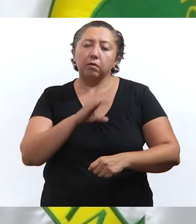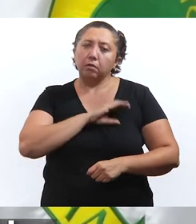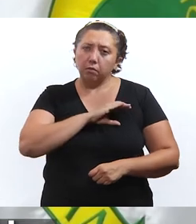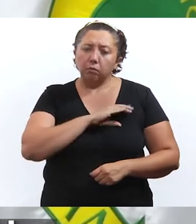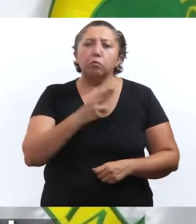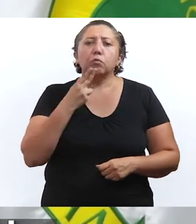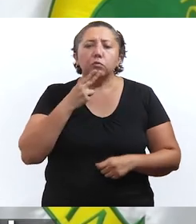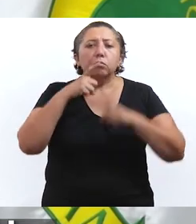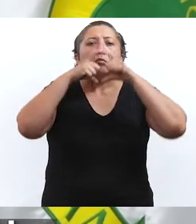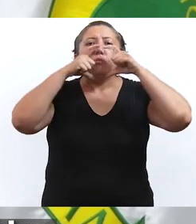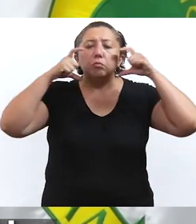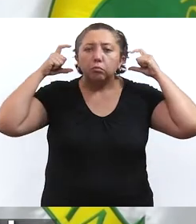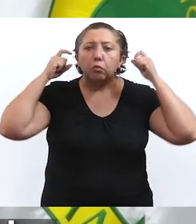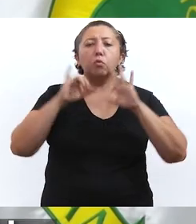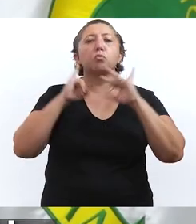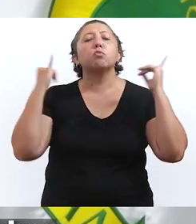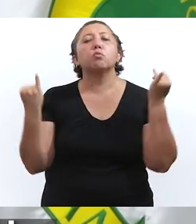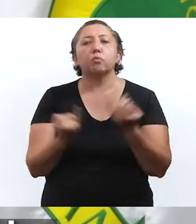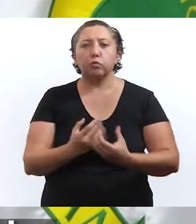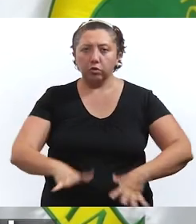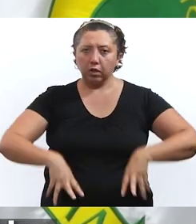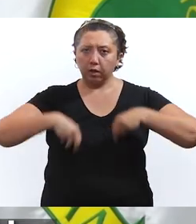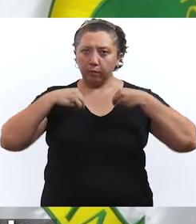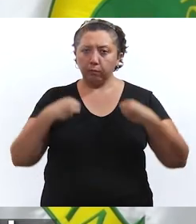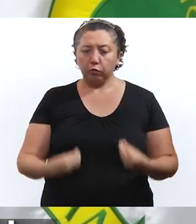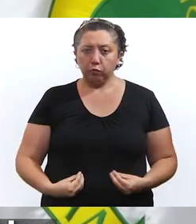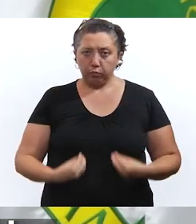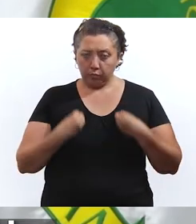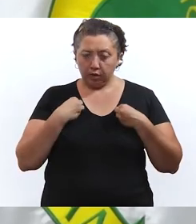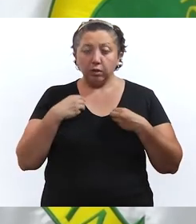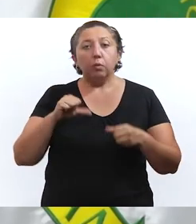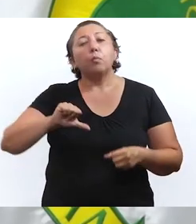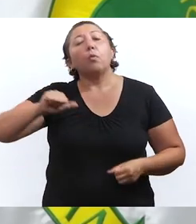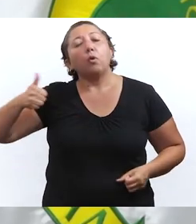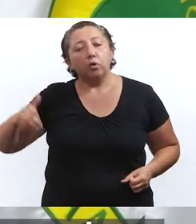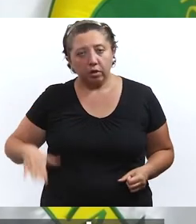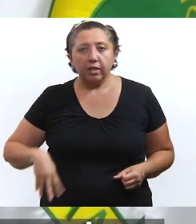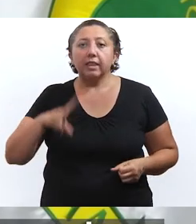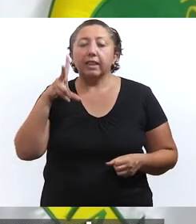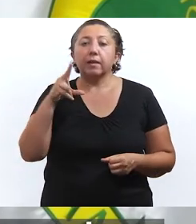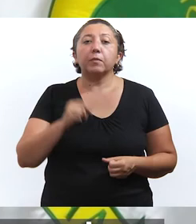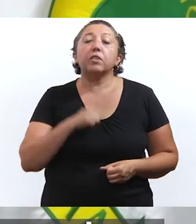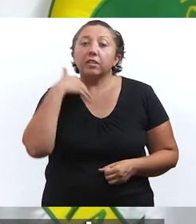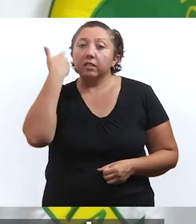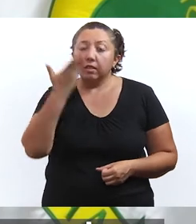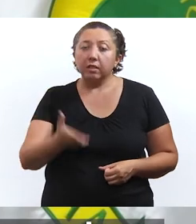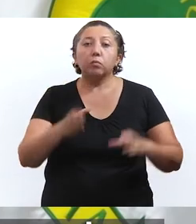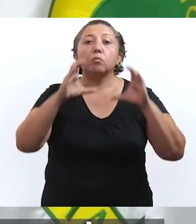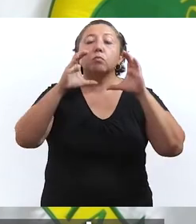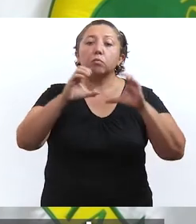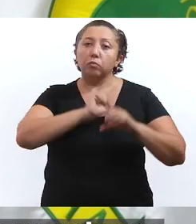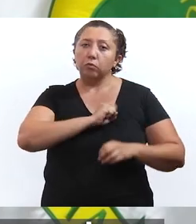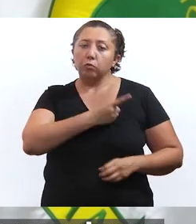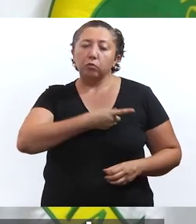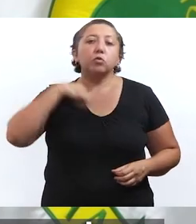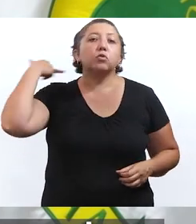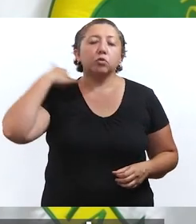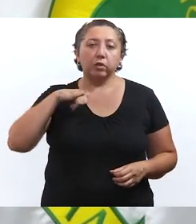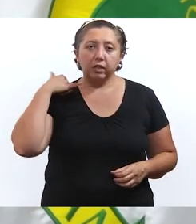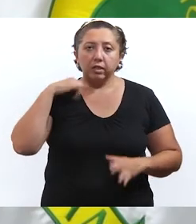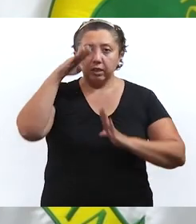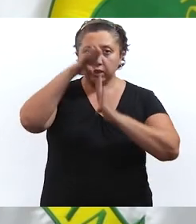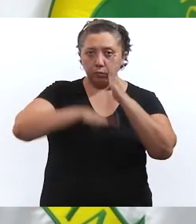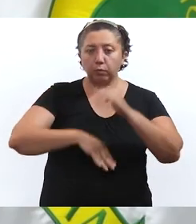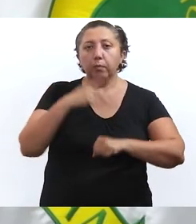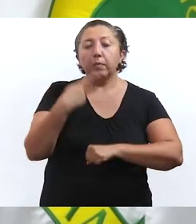queridos? Usemos el cubrebocas y juntos salvemos vidas. Por otra parte, y también con el objetivo de proteger la salud de los yucatecos